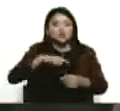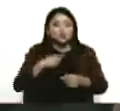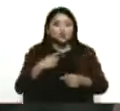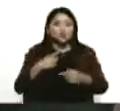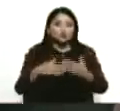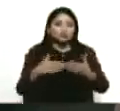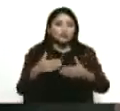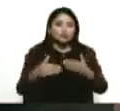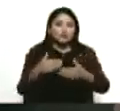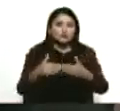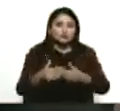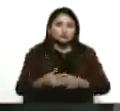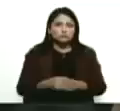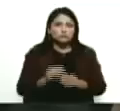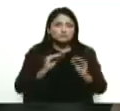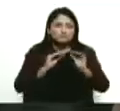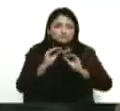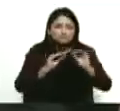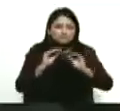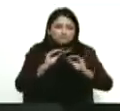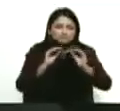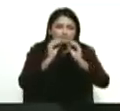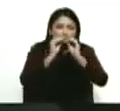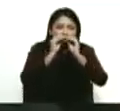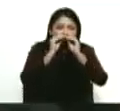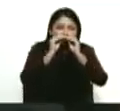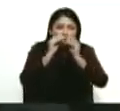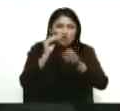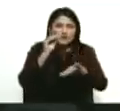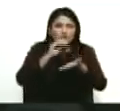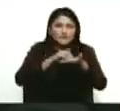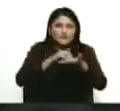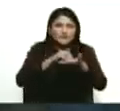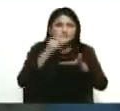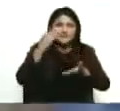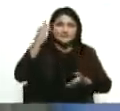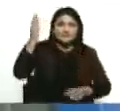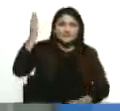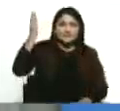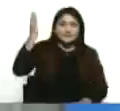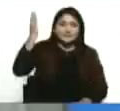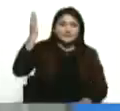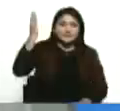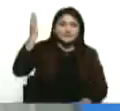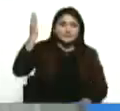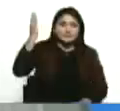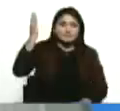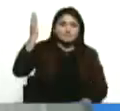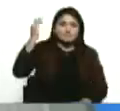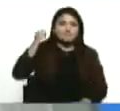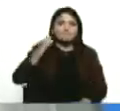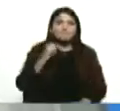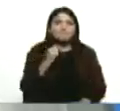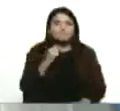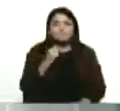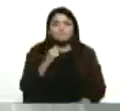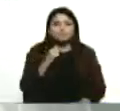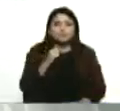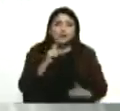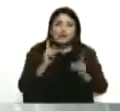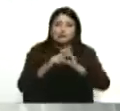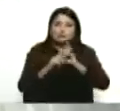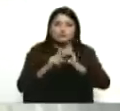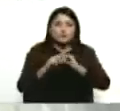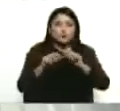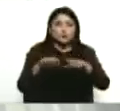muy meticuloso de restauración del Palacio Federal Legislativo, y pueden ver completamente restaurado